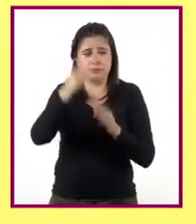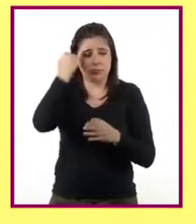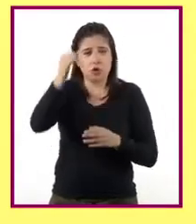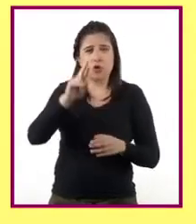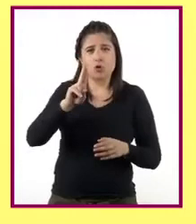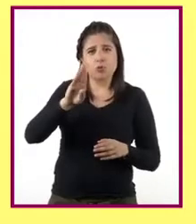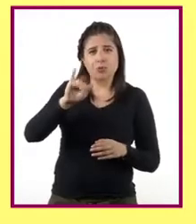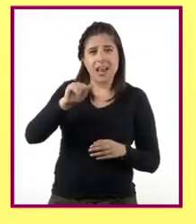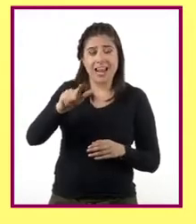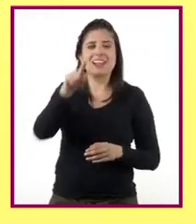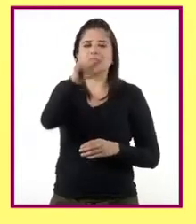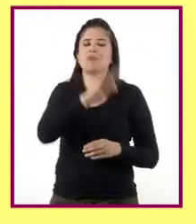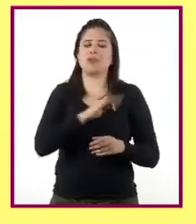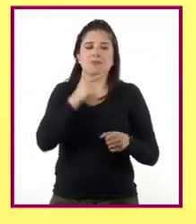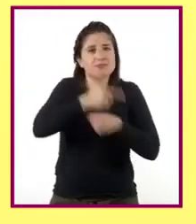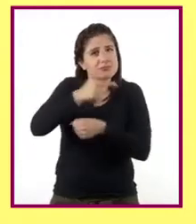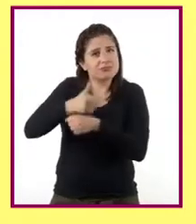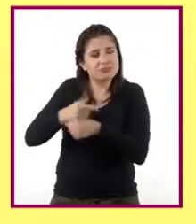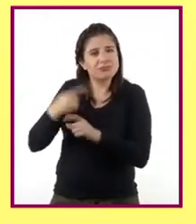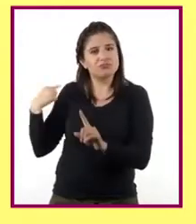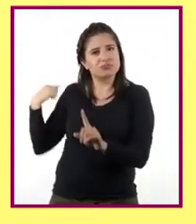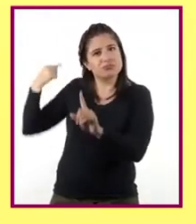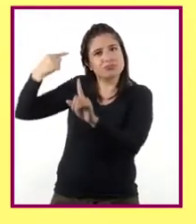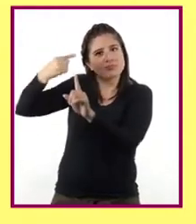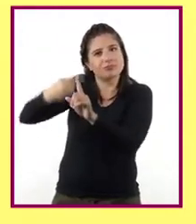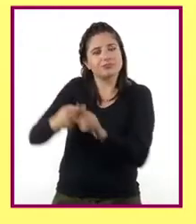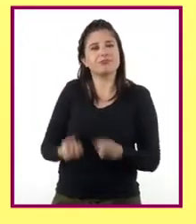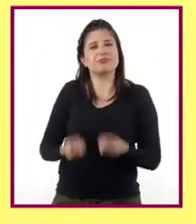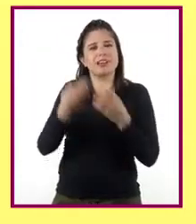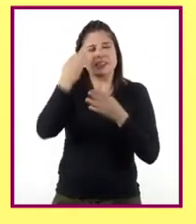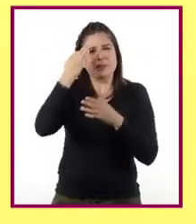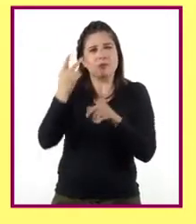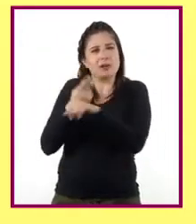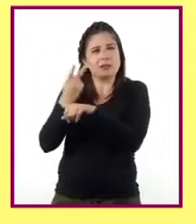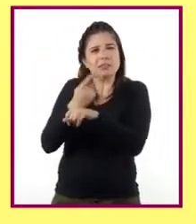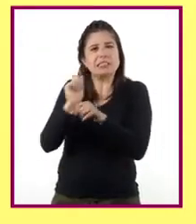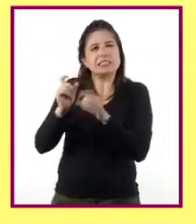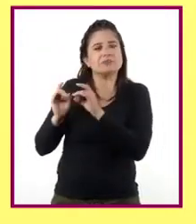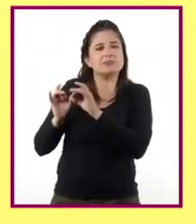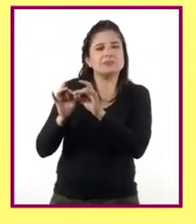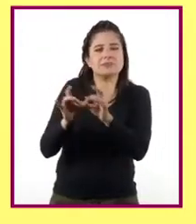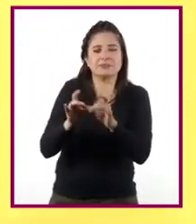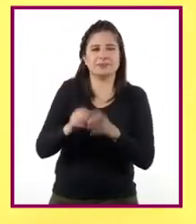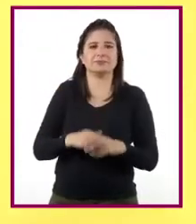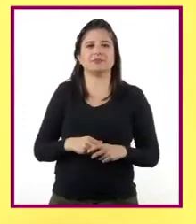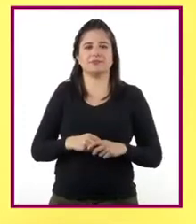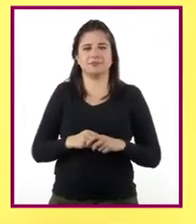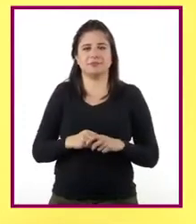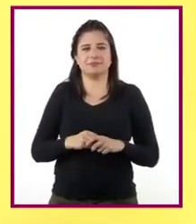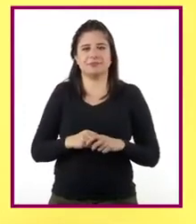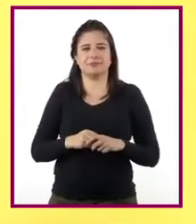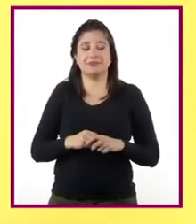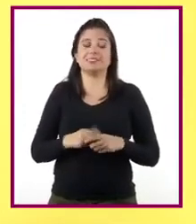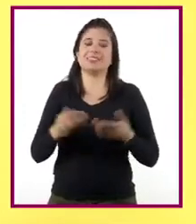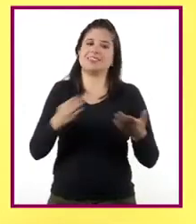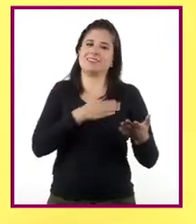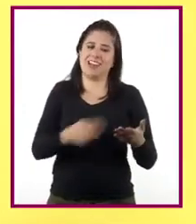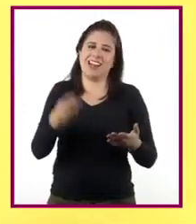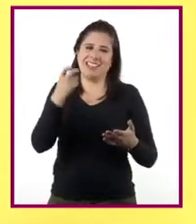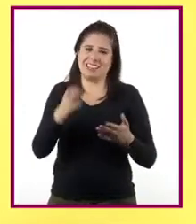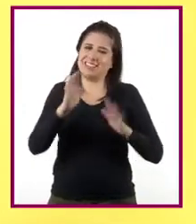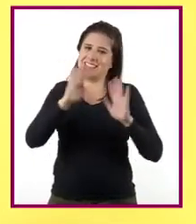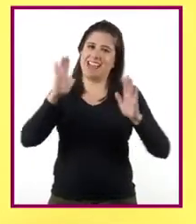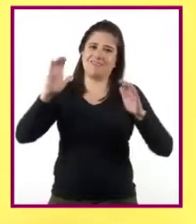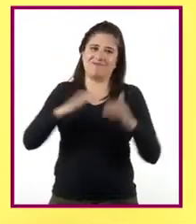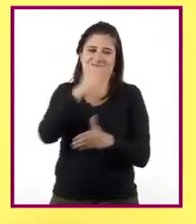podrán conocer más sobre los últimos años de esta etapa en la historia de nuestro país. Bueno, pues con esto llegamos